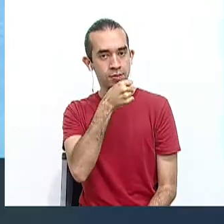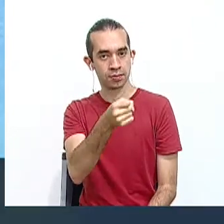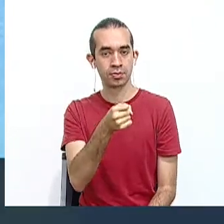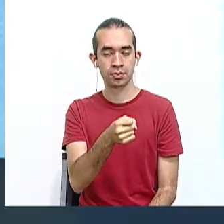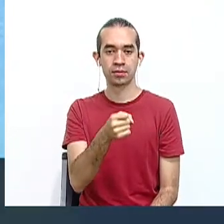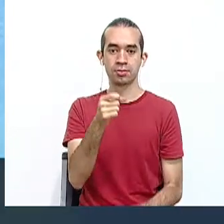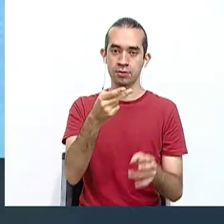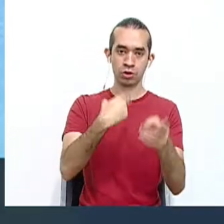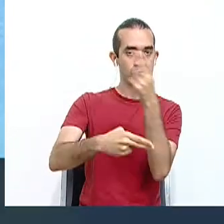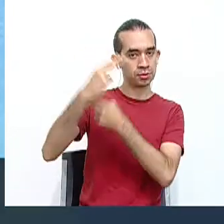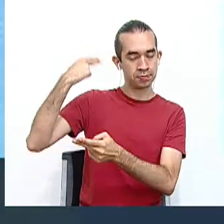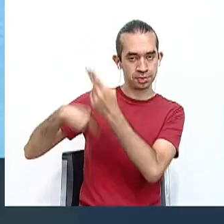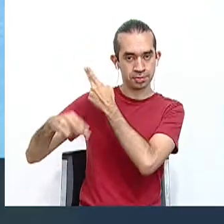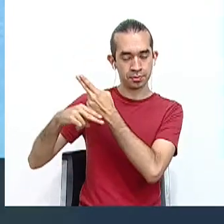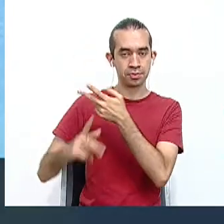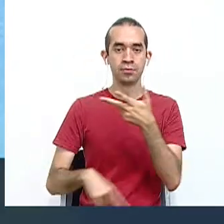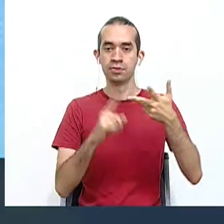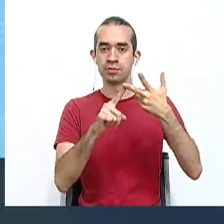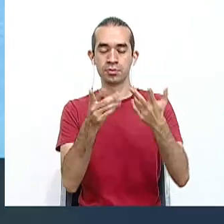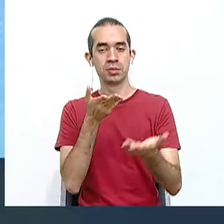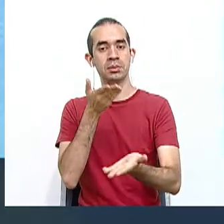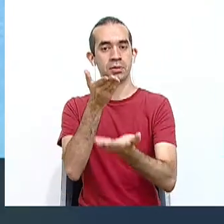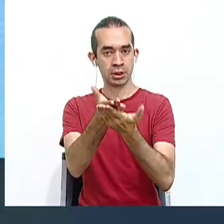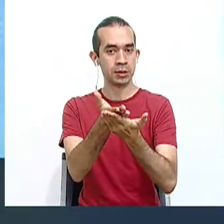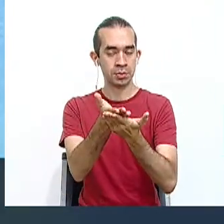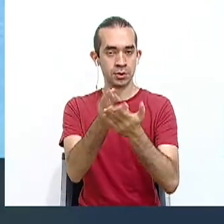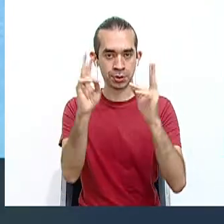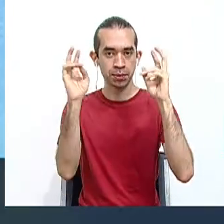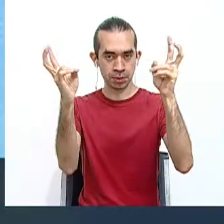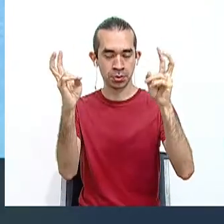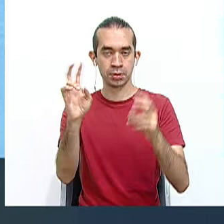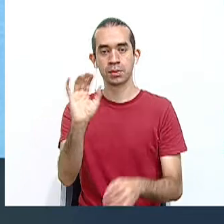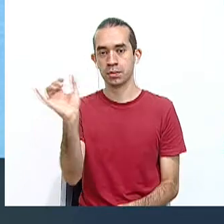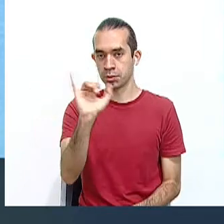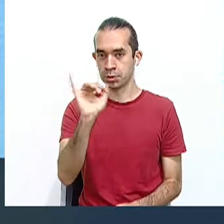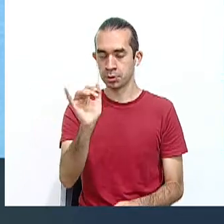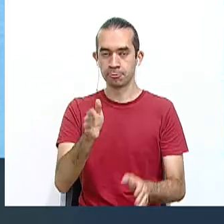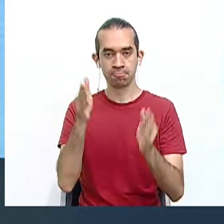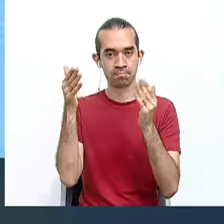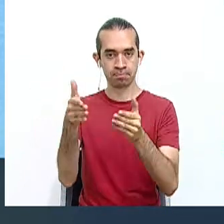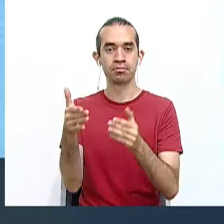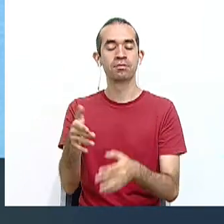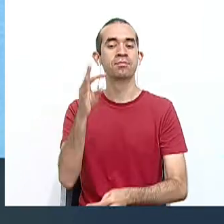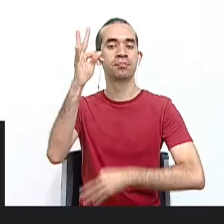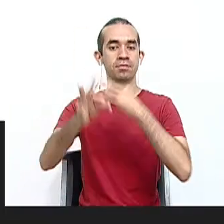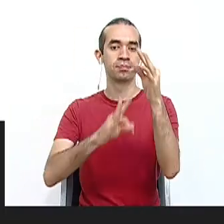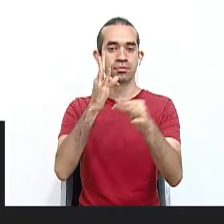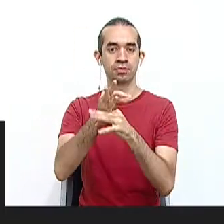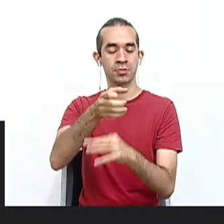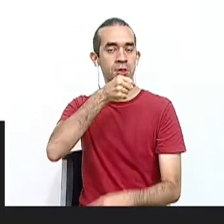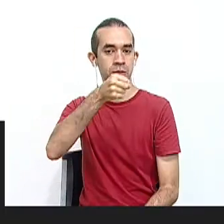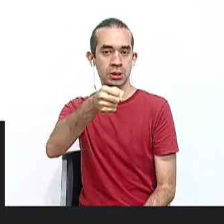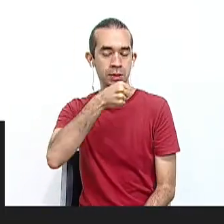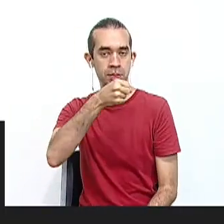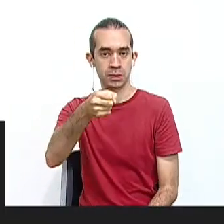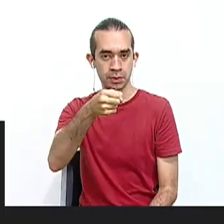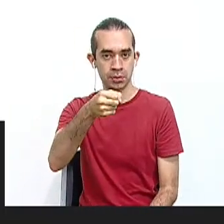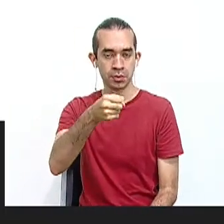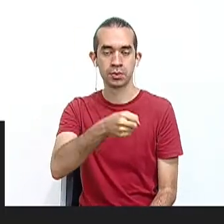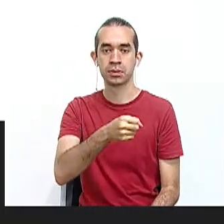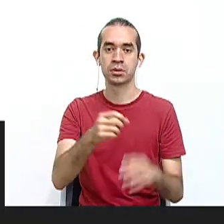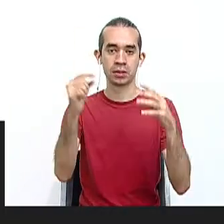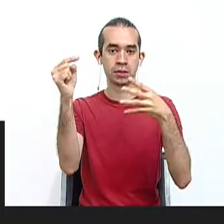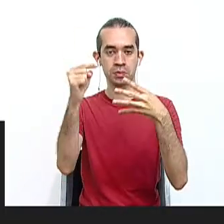su historia, y en Planteamiento también abordaremos el género periodístico y